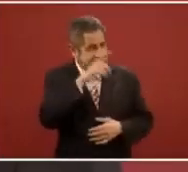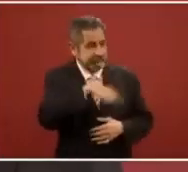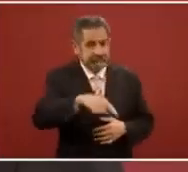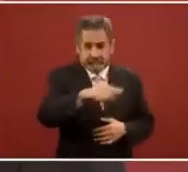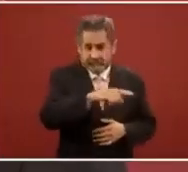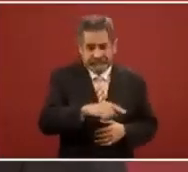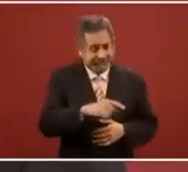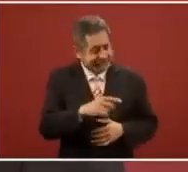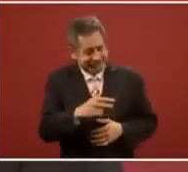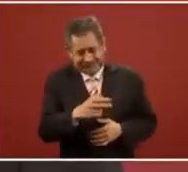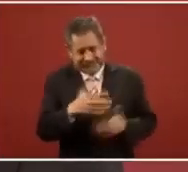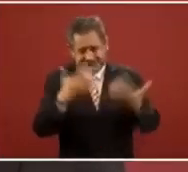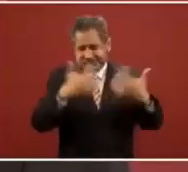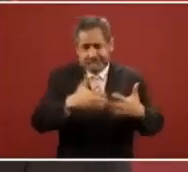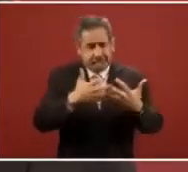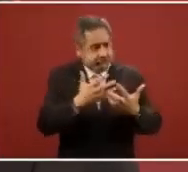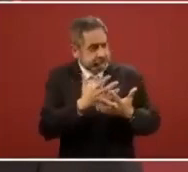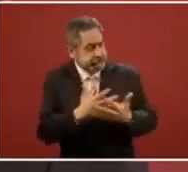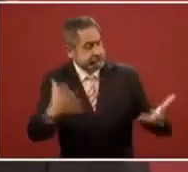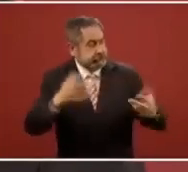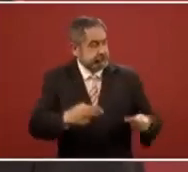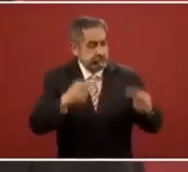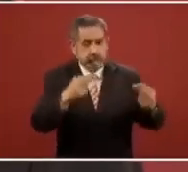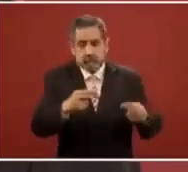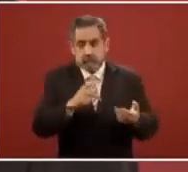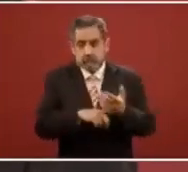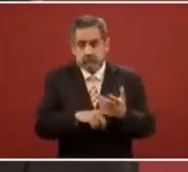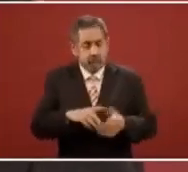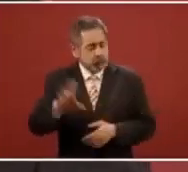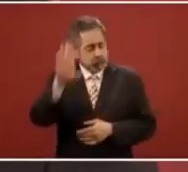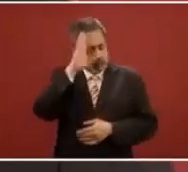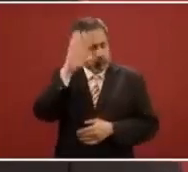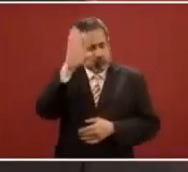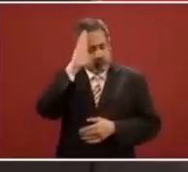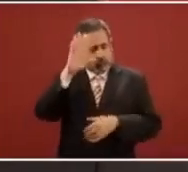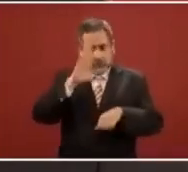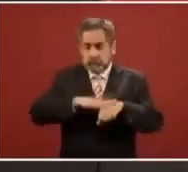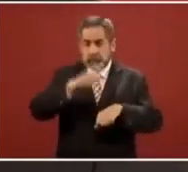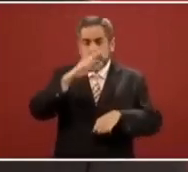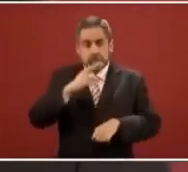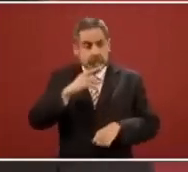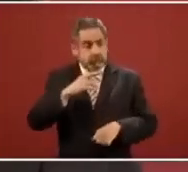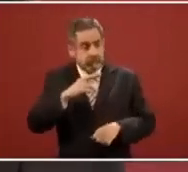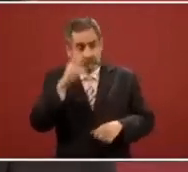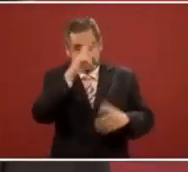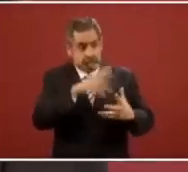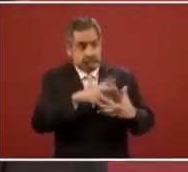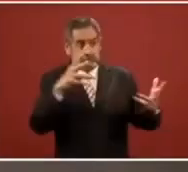pero grandes, grandes, grandes, grandototas,